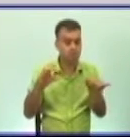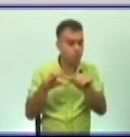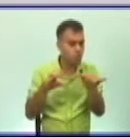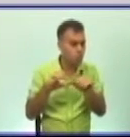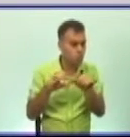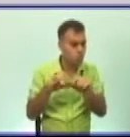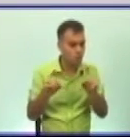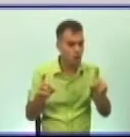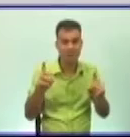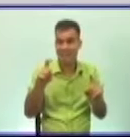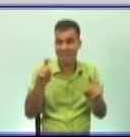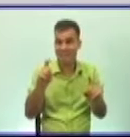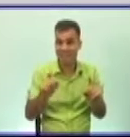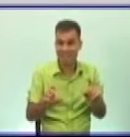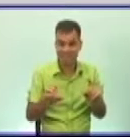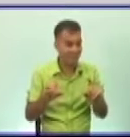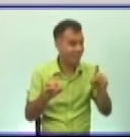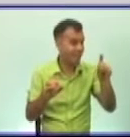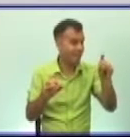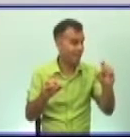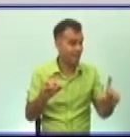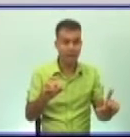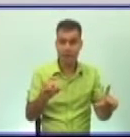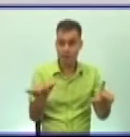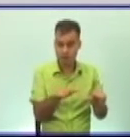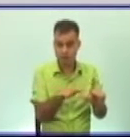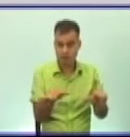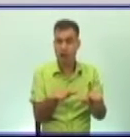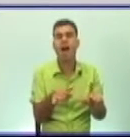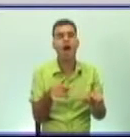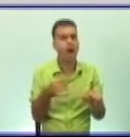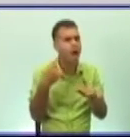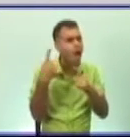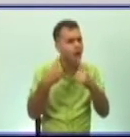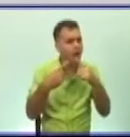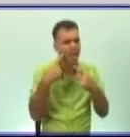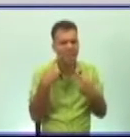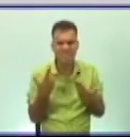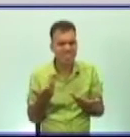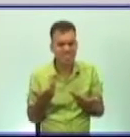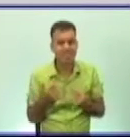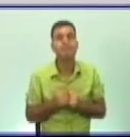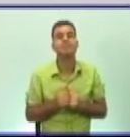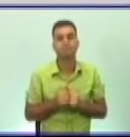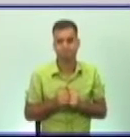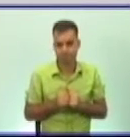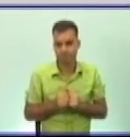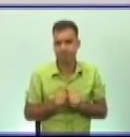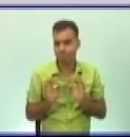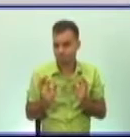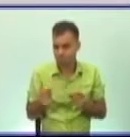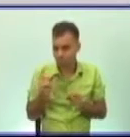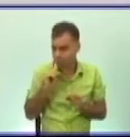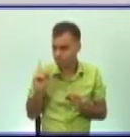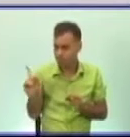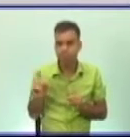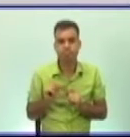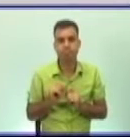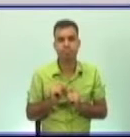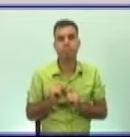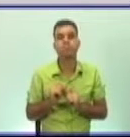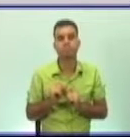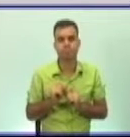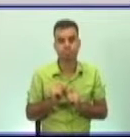interesante. Obsérvenlo. Es decir, que entonces, en este caso, el valor de la frecuencia de las